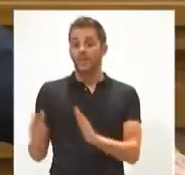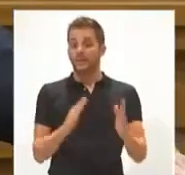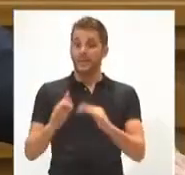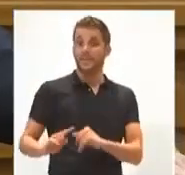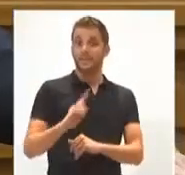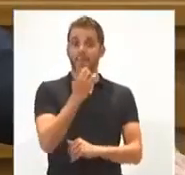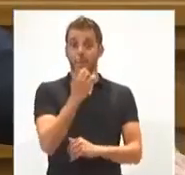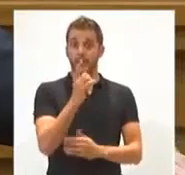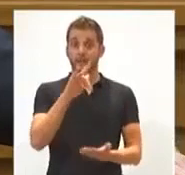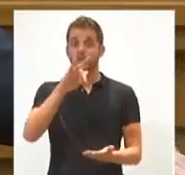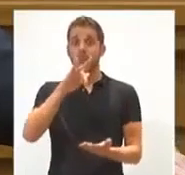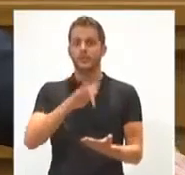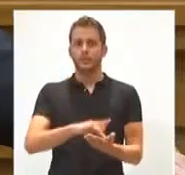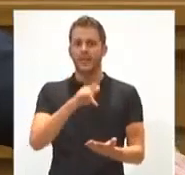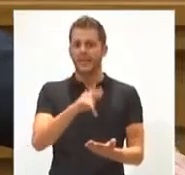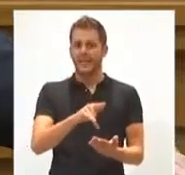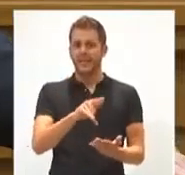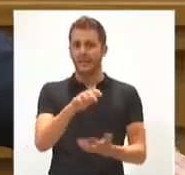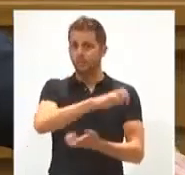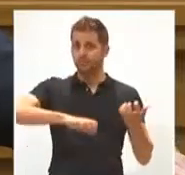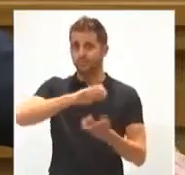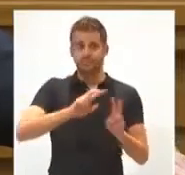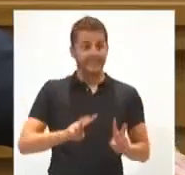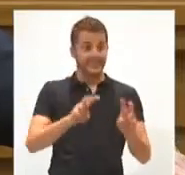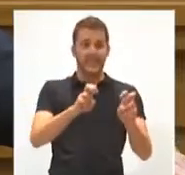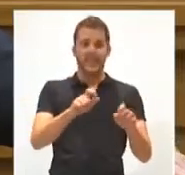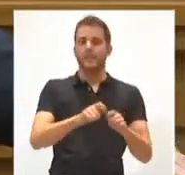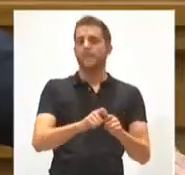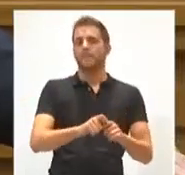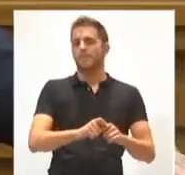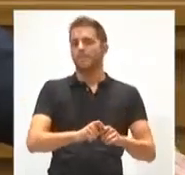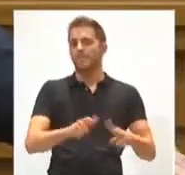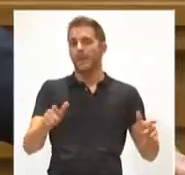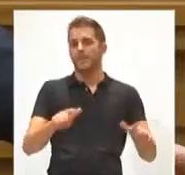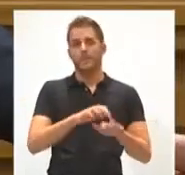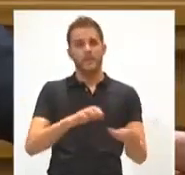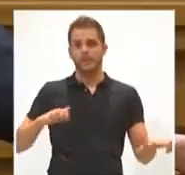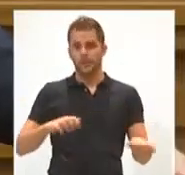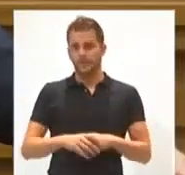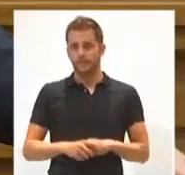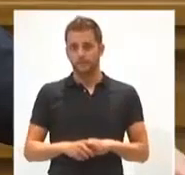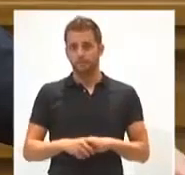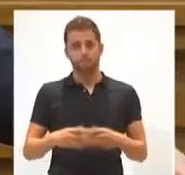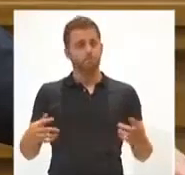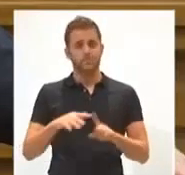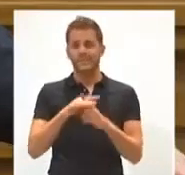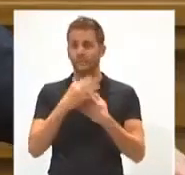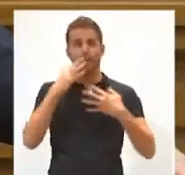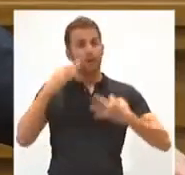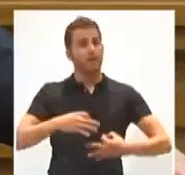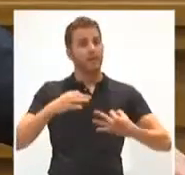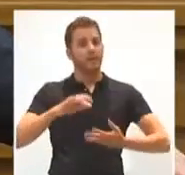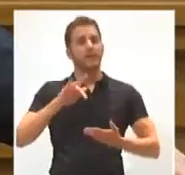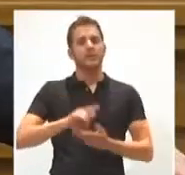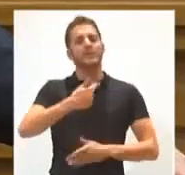vino la gran explosión inicial del virus la realidad es que hemos aprendido